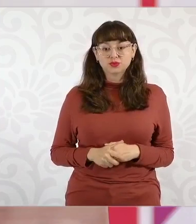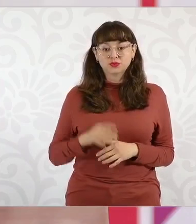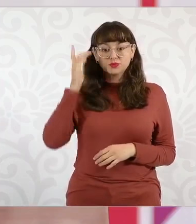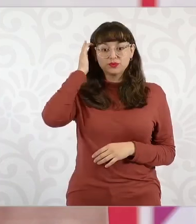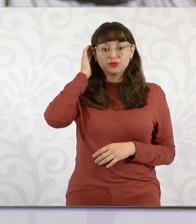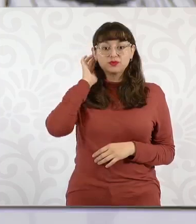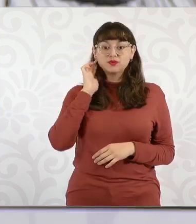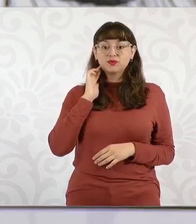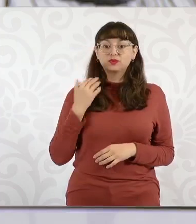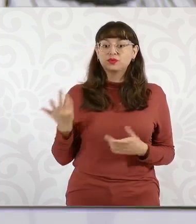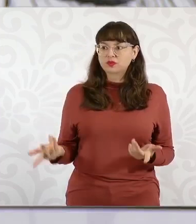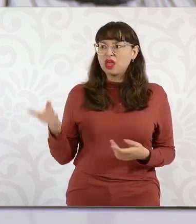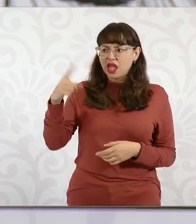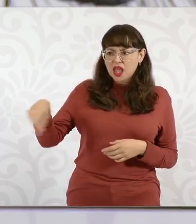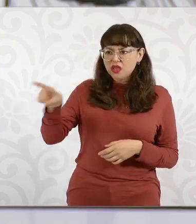y por qué se llega.